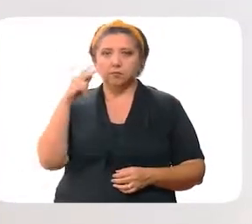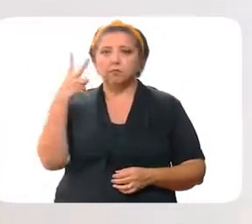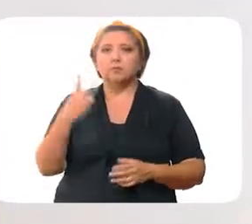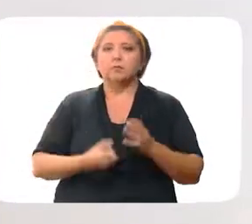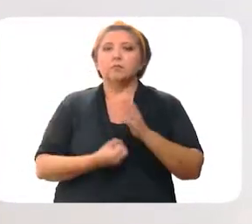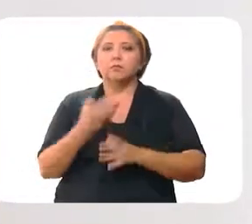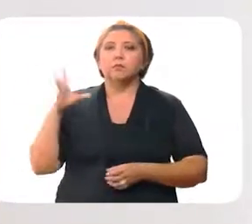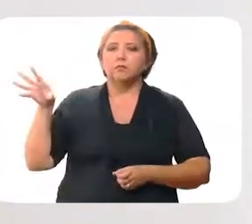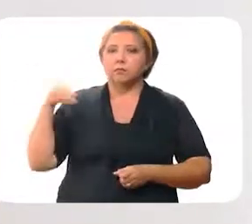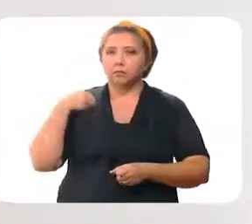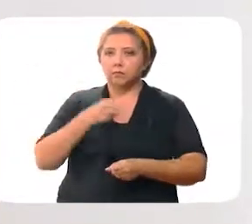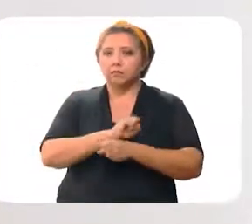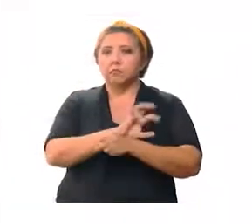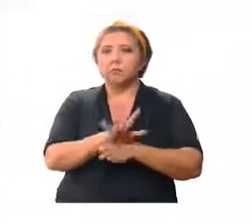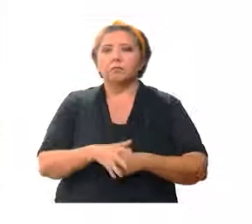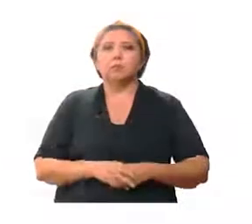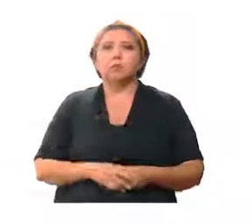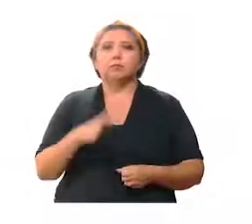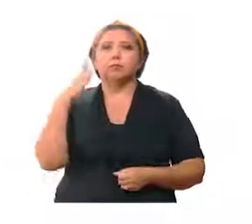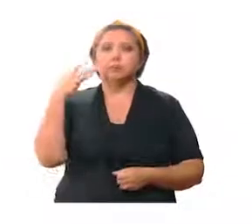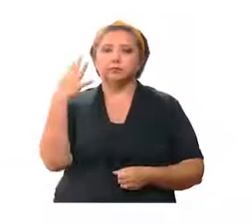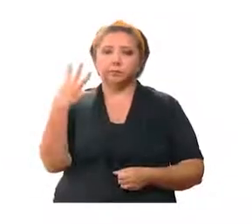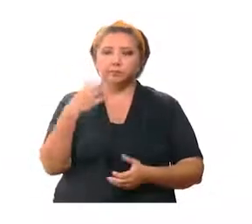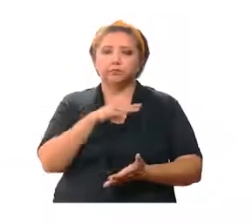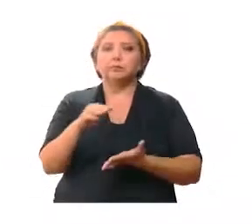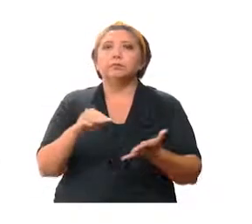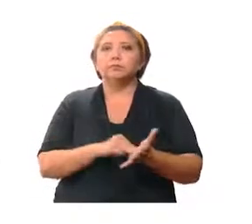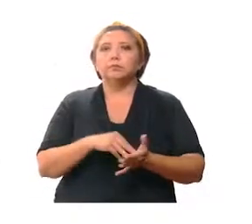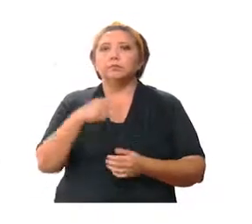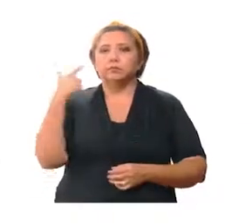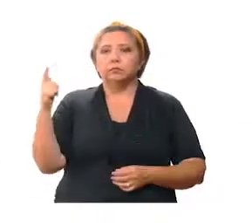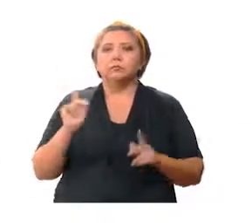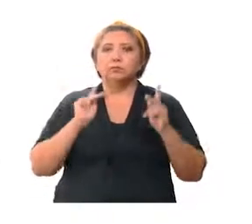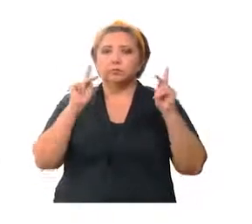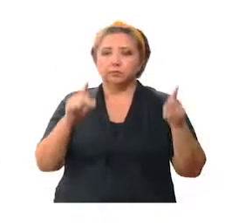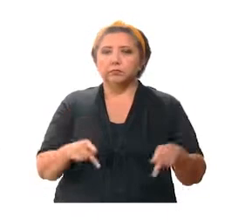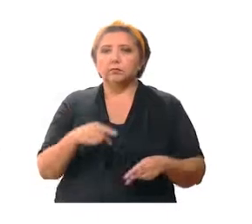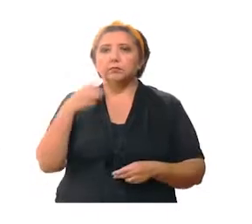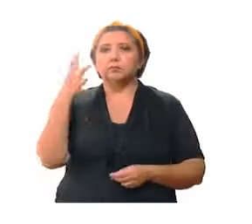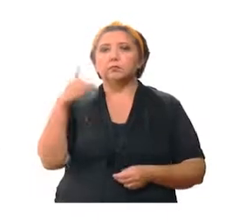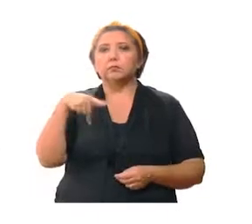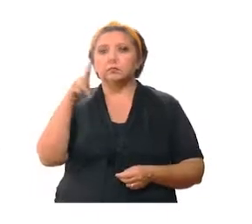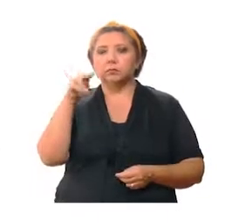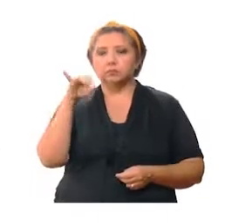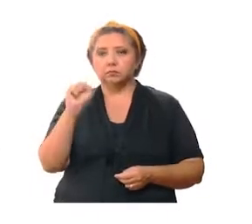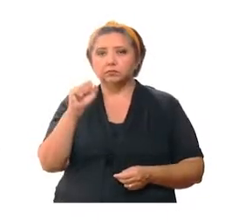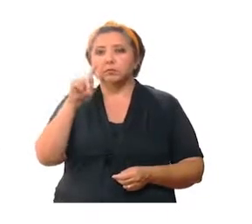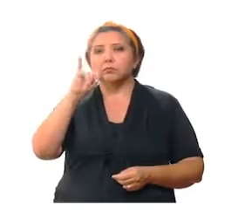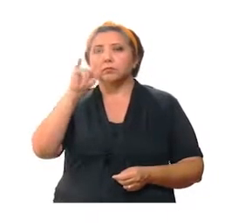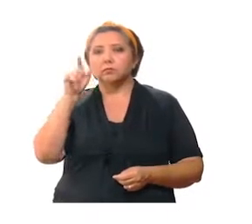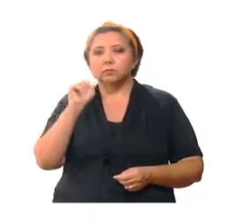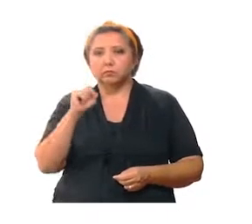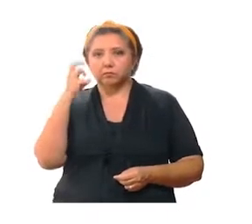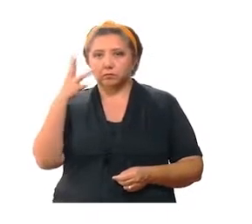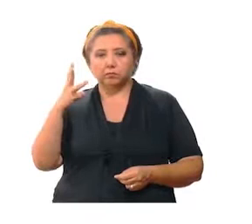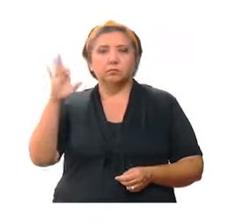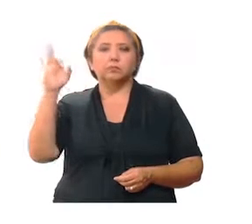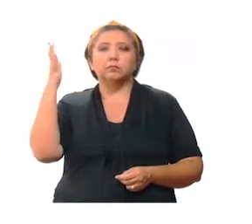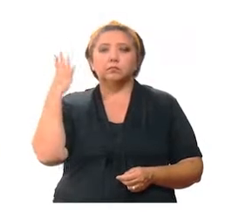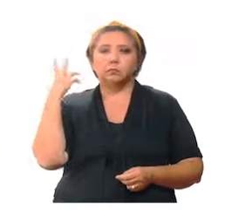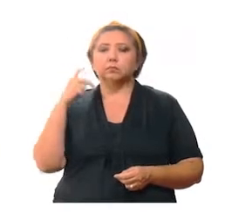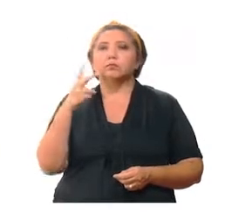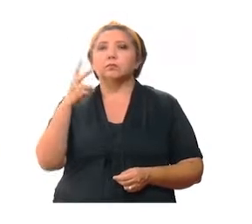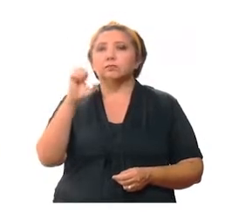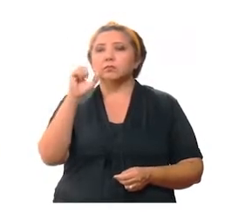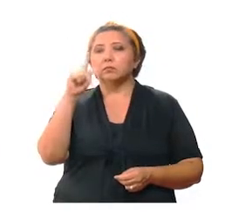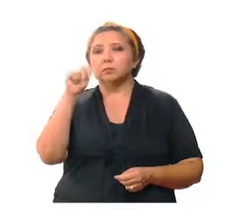82 nuevos contagios de coronavirus, 54 en Mérida, 7 en Progreso, 3 en Canacín y en Tizimín, y 3 foráneos, 2